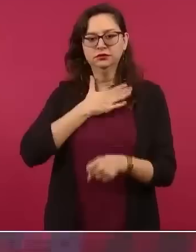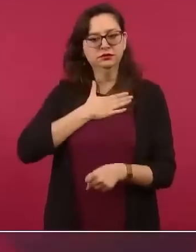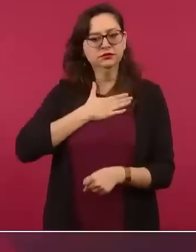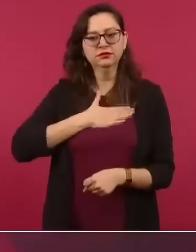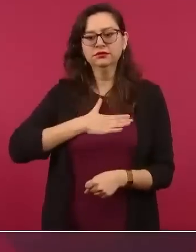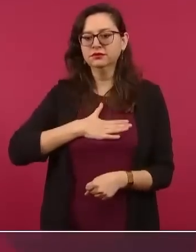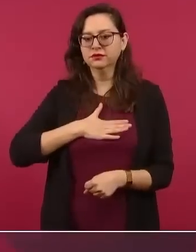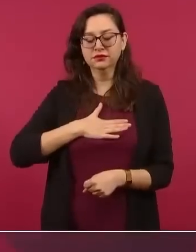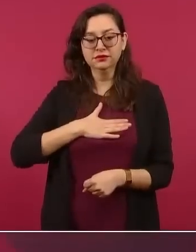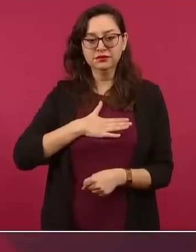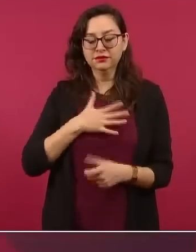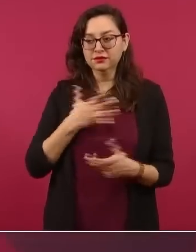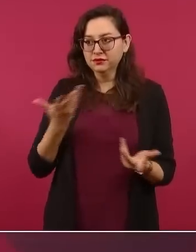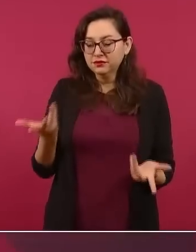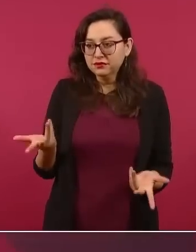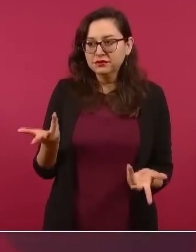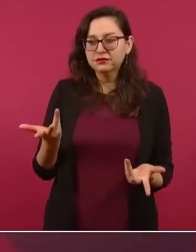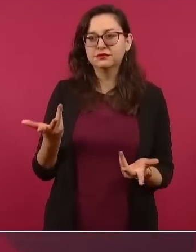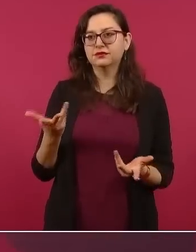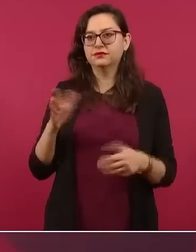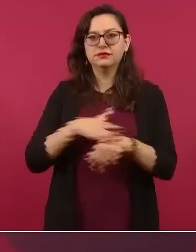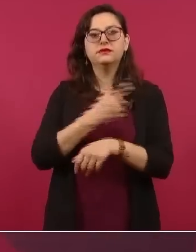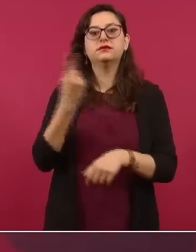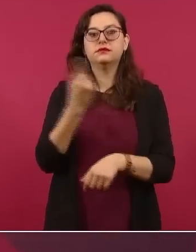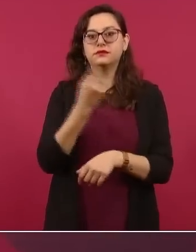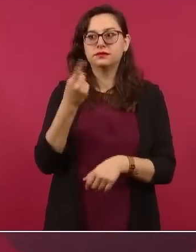Además, violaron la Constitución